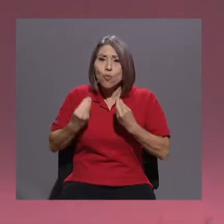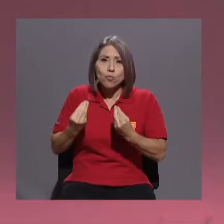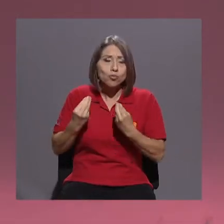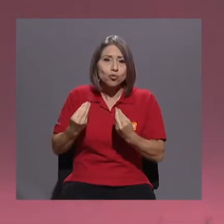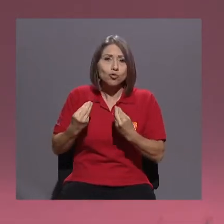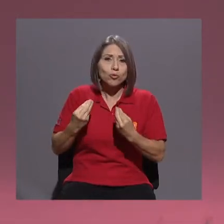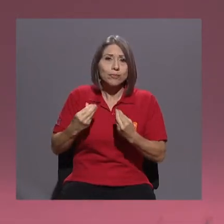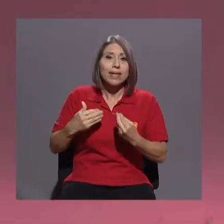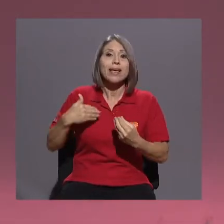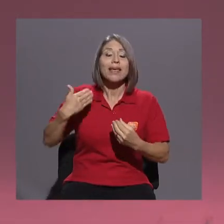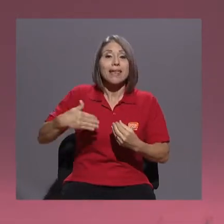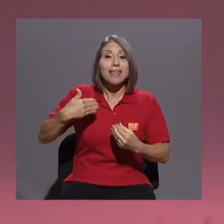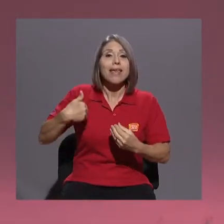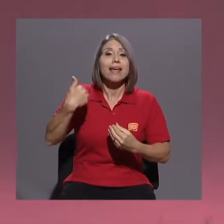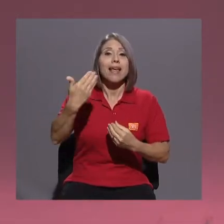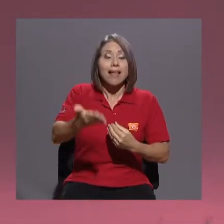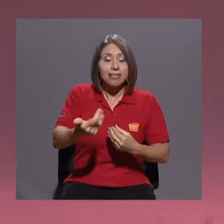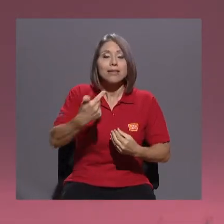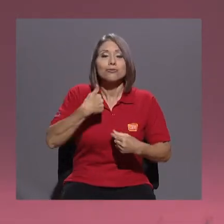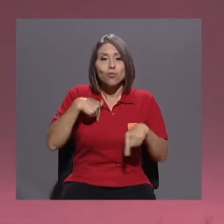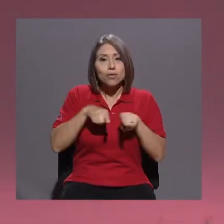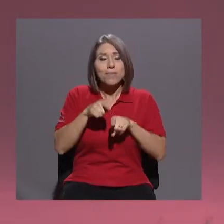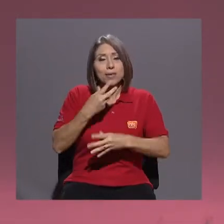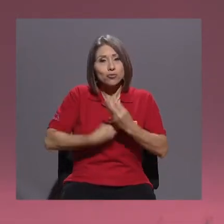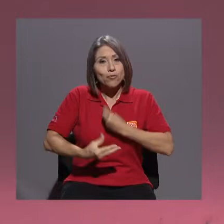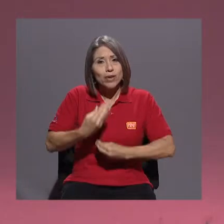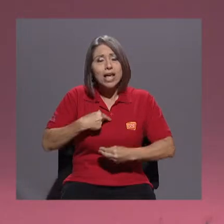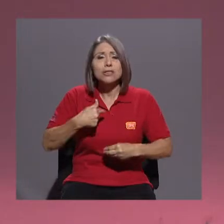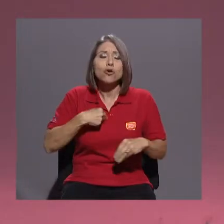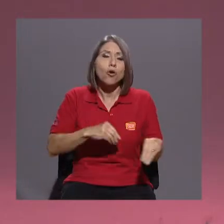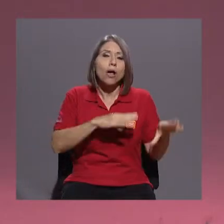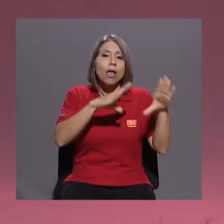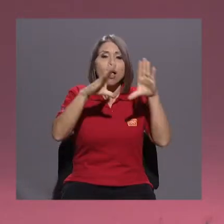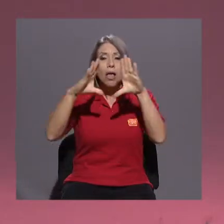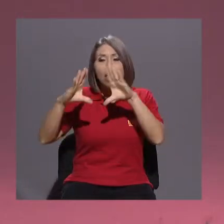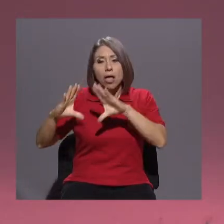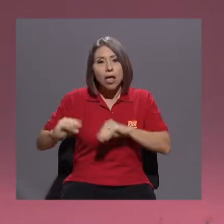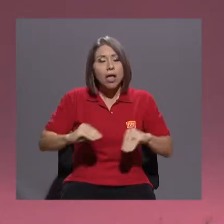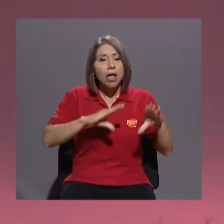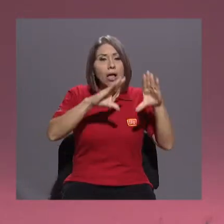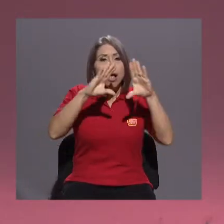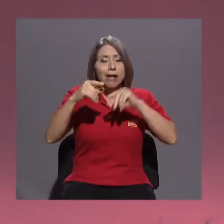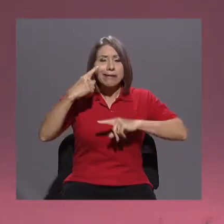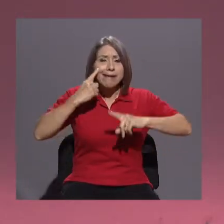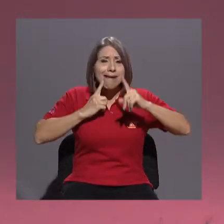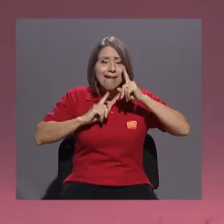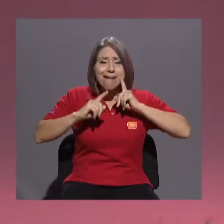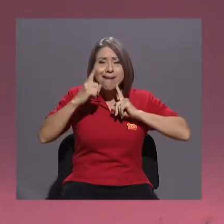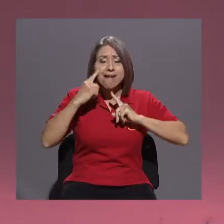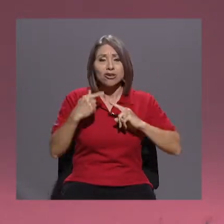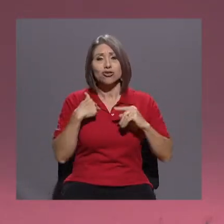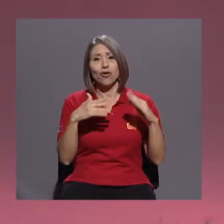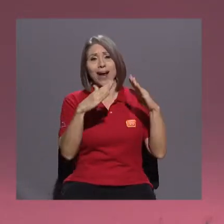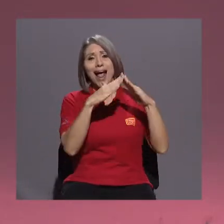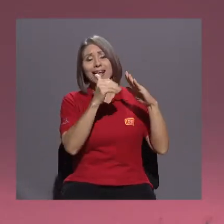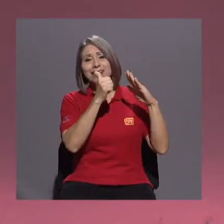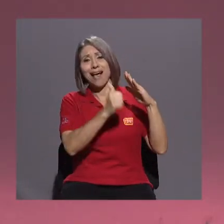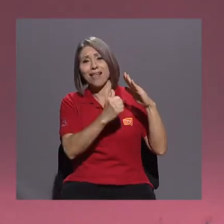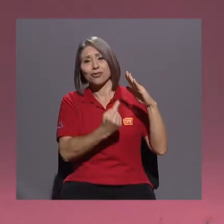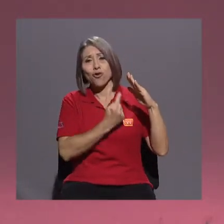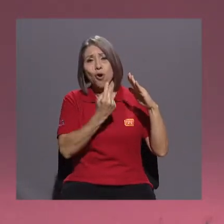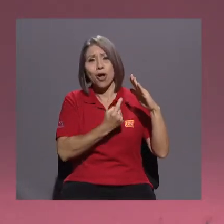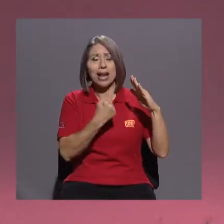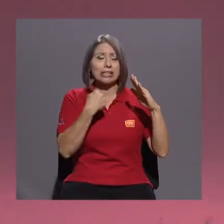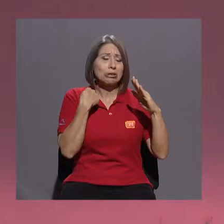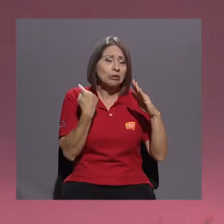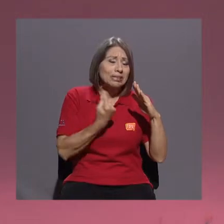Y ahí en adelante Sufrí yo Yo lloraba Día y noche Cuando No había nadie En la casa Lloraba